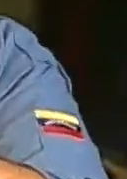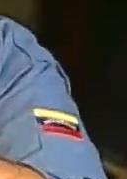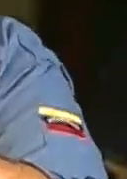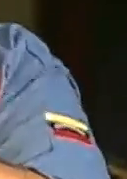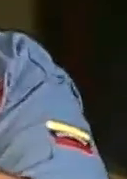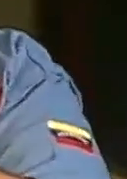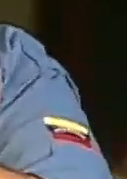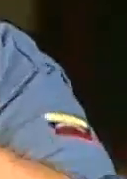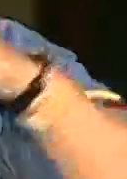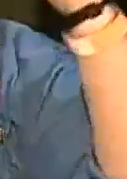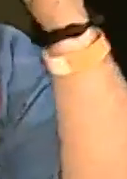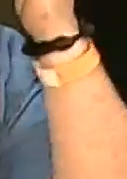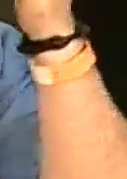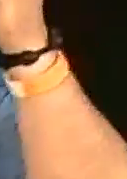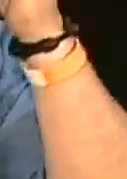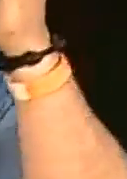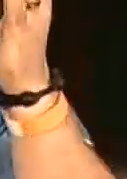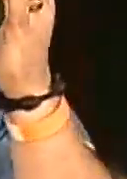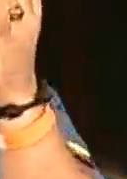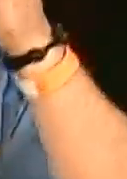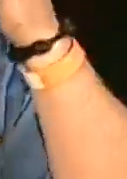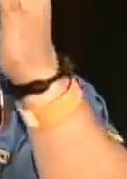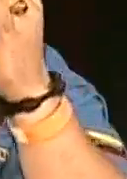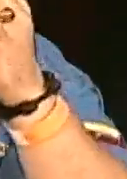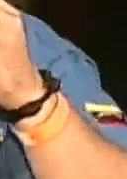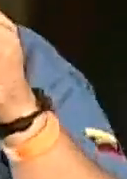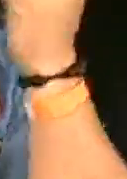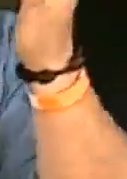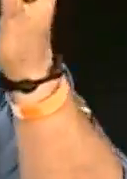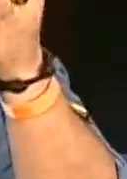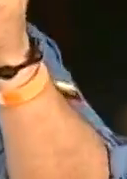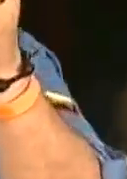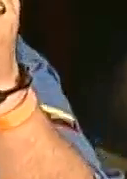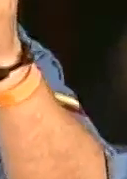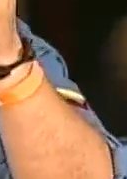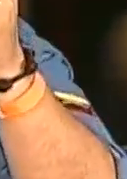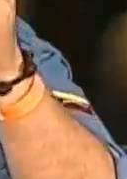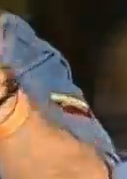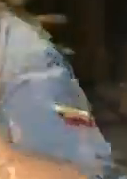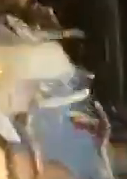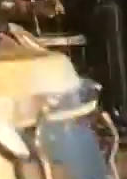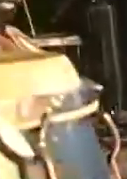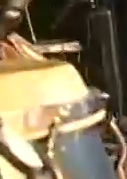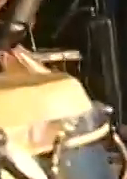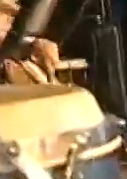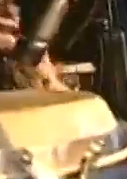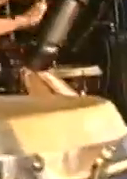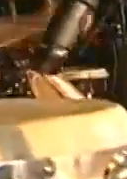era muy populachera. Te lavaban en ponchera, la silla se reclinaba.